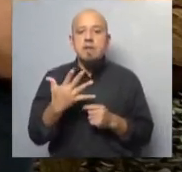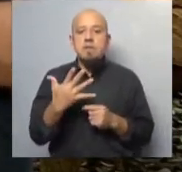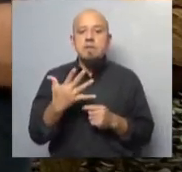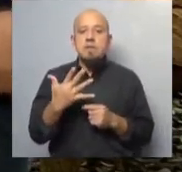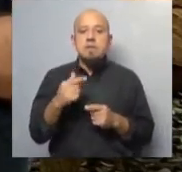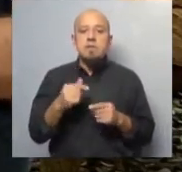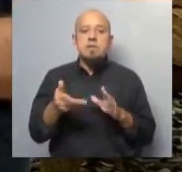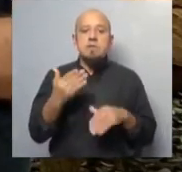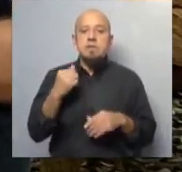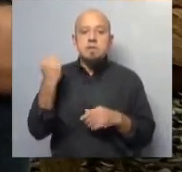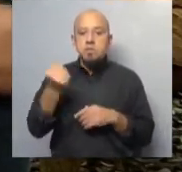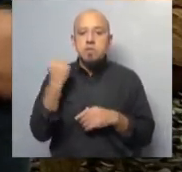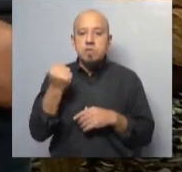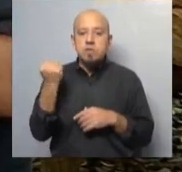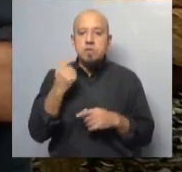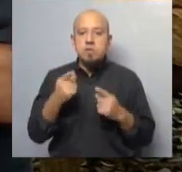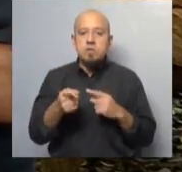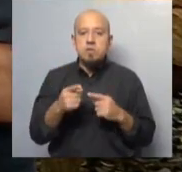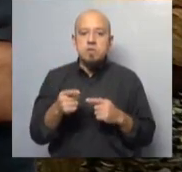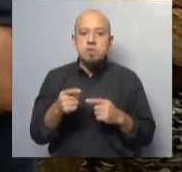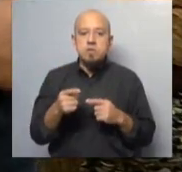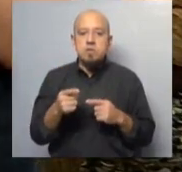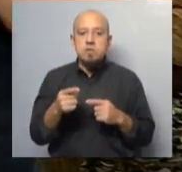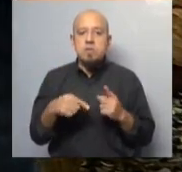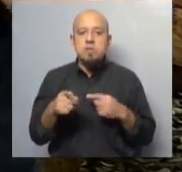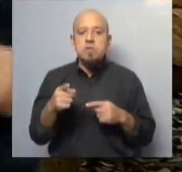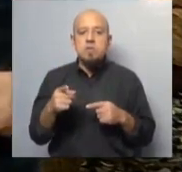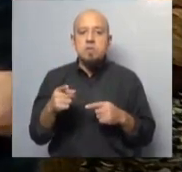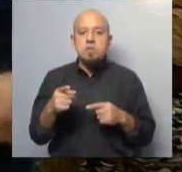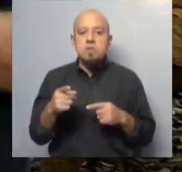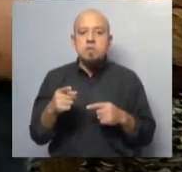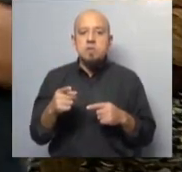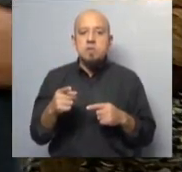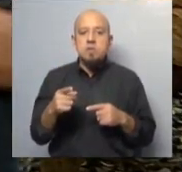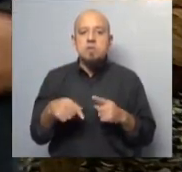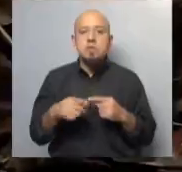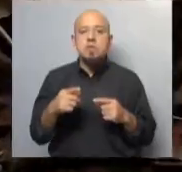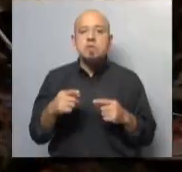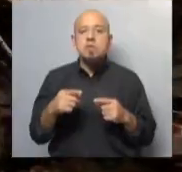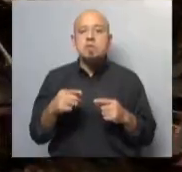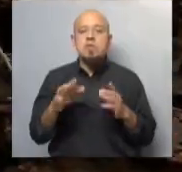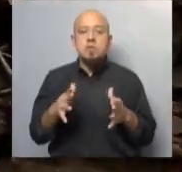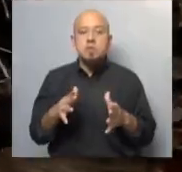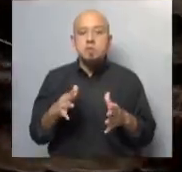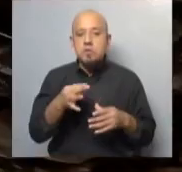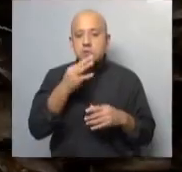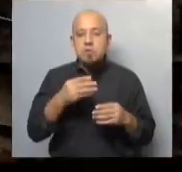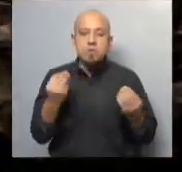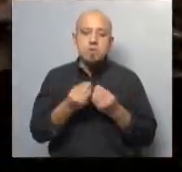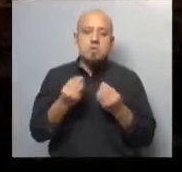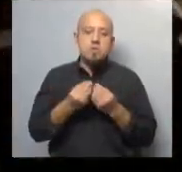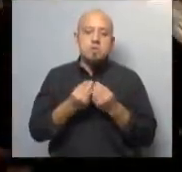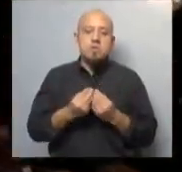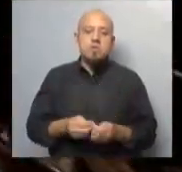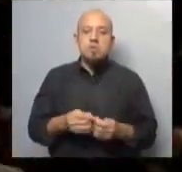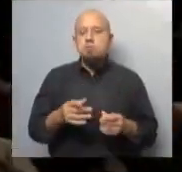especies más importantes de perfil medicinal del mundo, o sea, especies asilvestradas o criollas. Y yo insisto, muchas veces el tema de